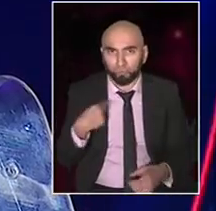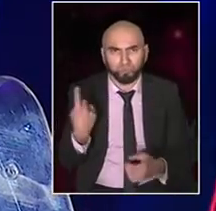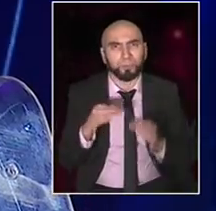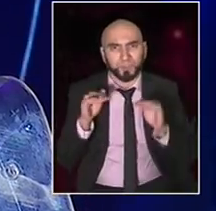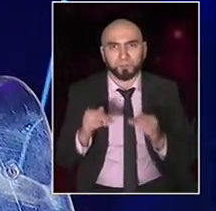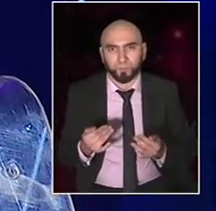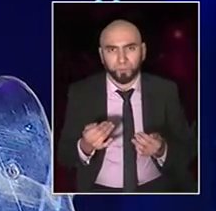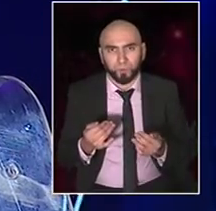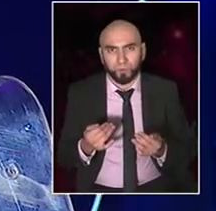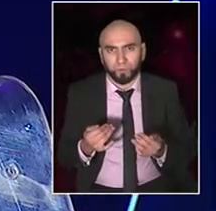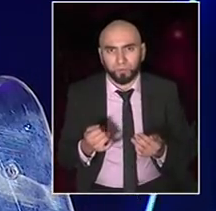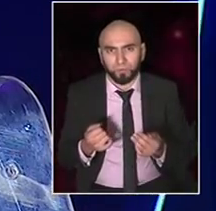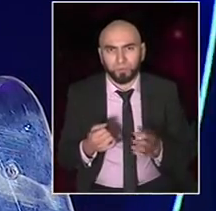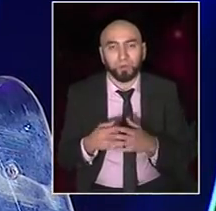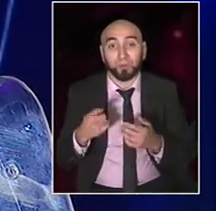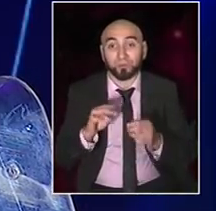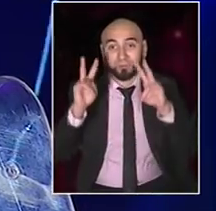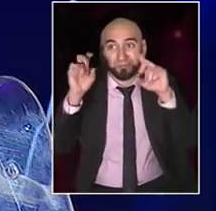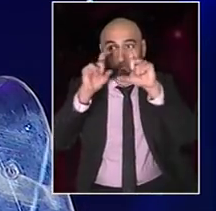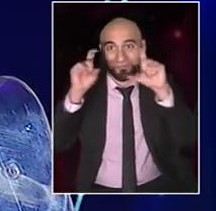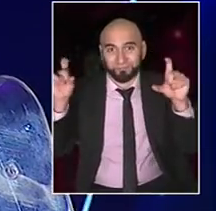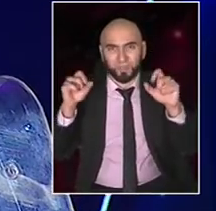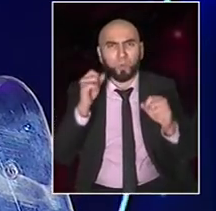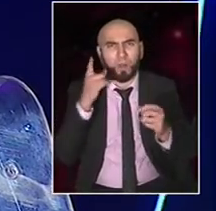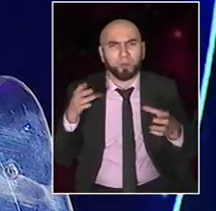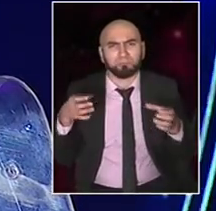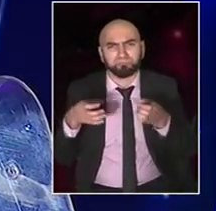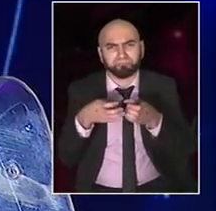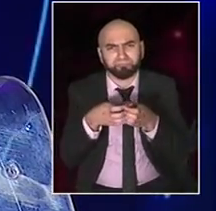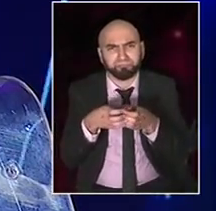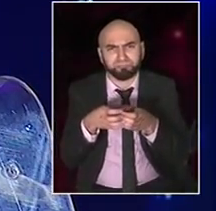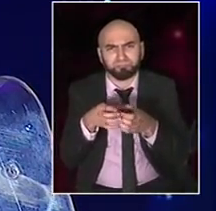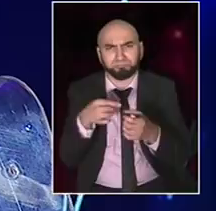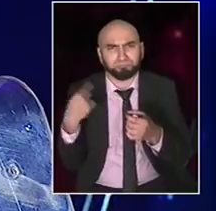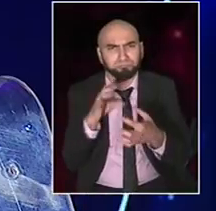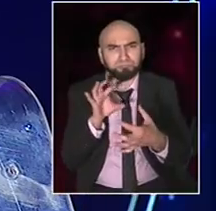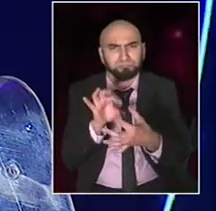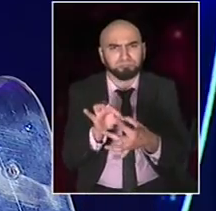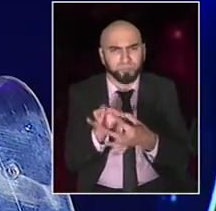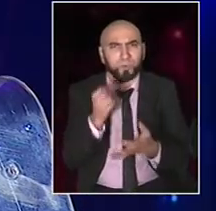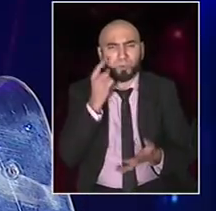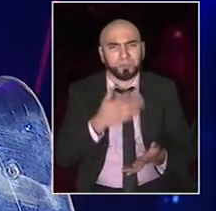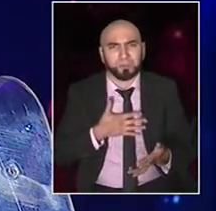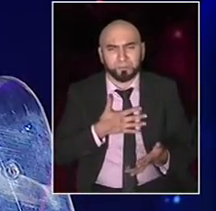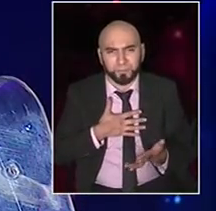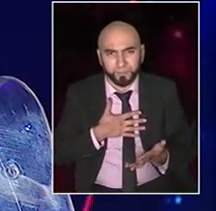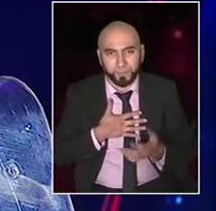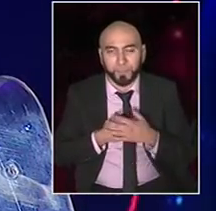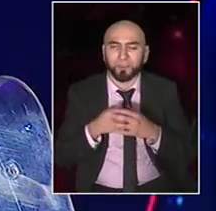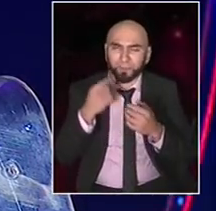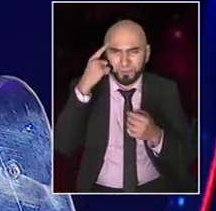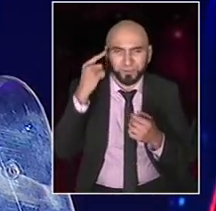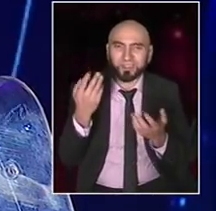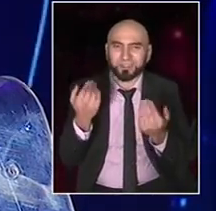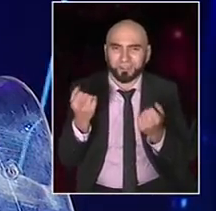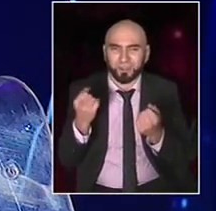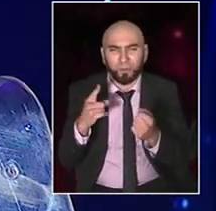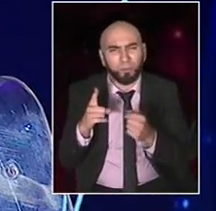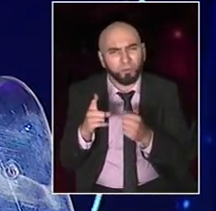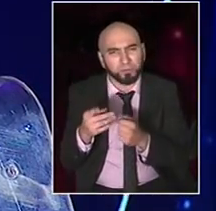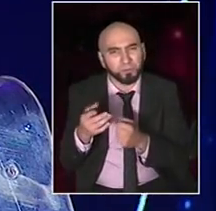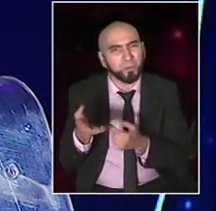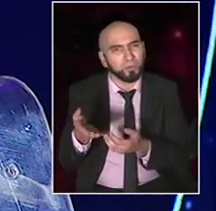ser, es porque en muchos de nosotros hay una convicción de que es necesario rescatar aquella parte positiva del